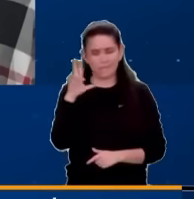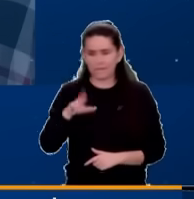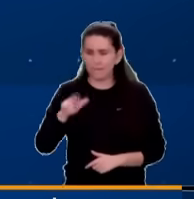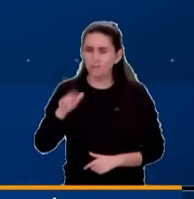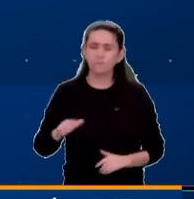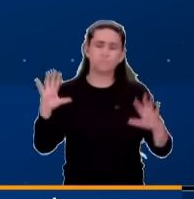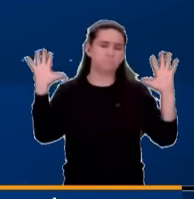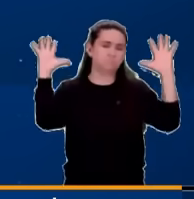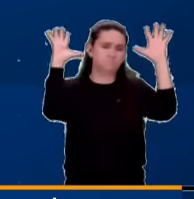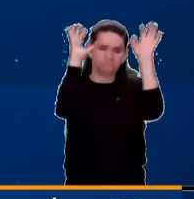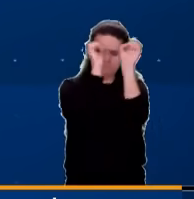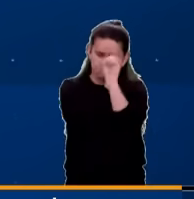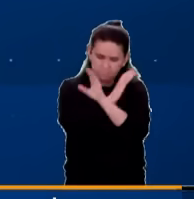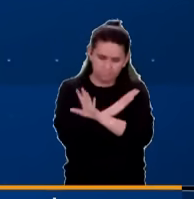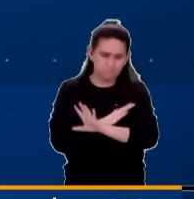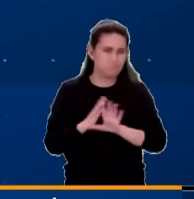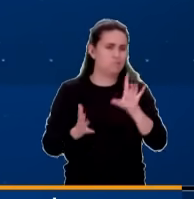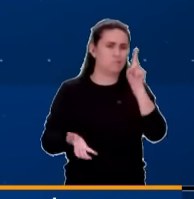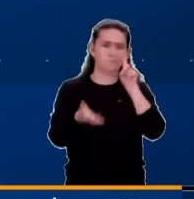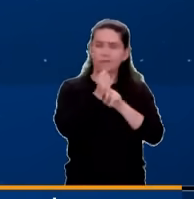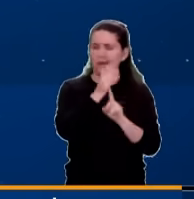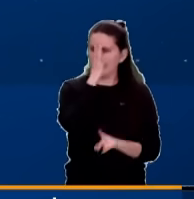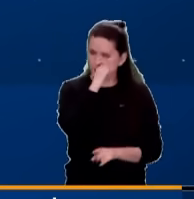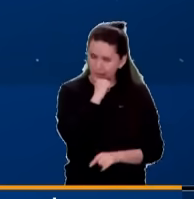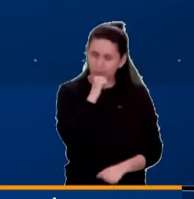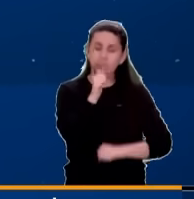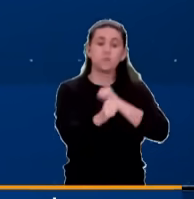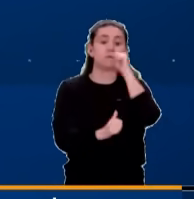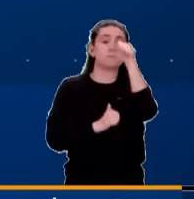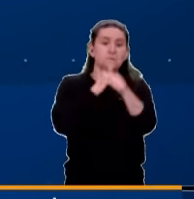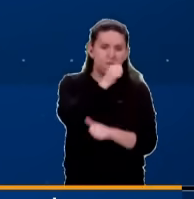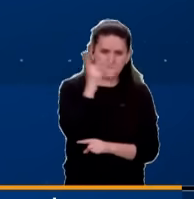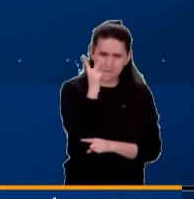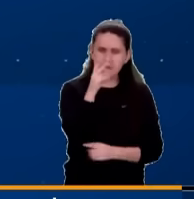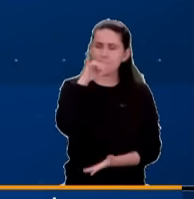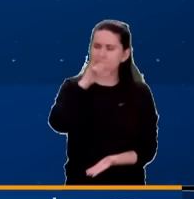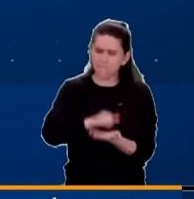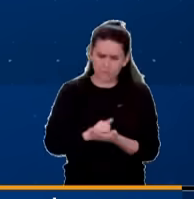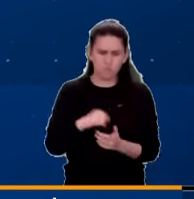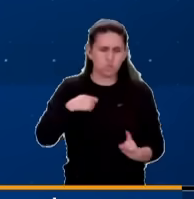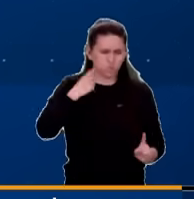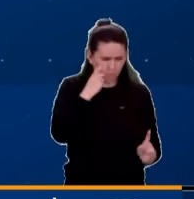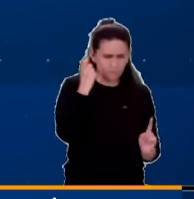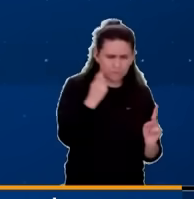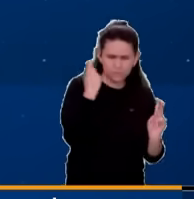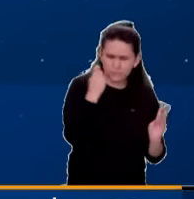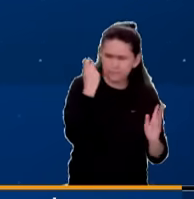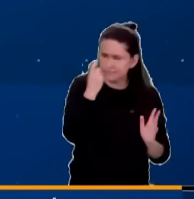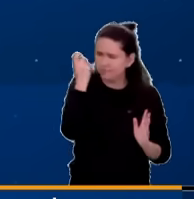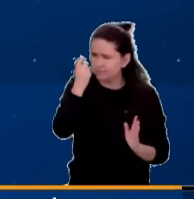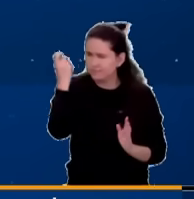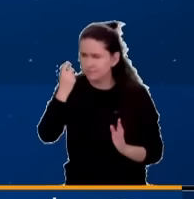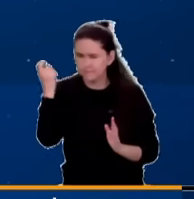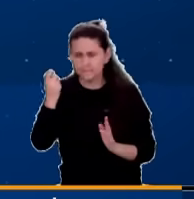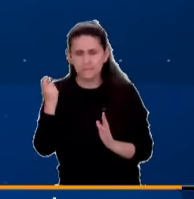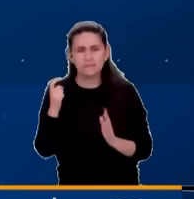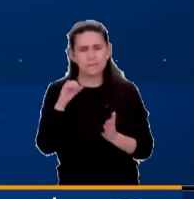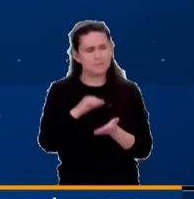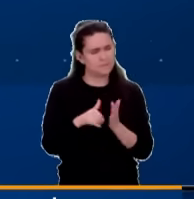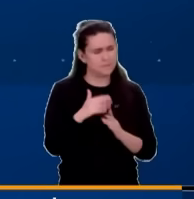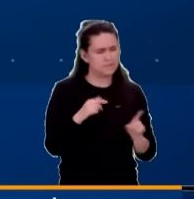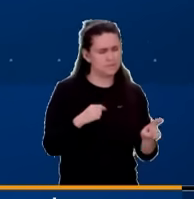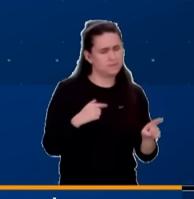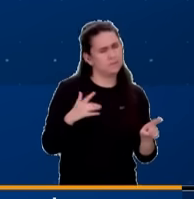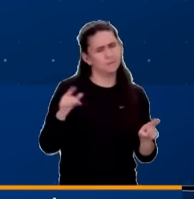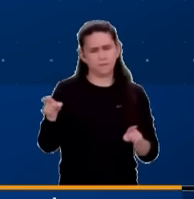la noche, no la encontré, amaneció y comencé a hacer la misma rutina, a buscarla. Y pues se fueron atando los cabos y todo eso,